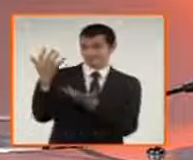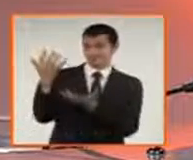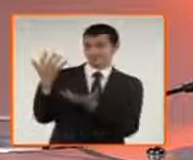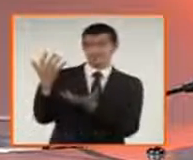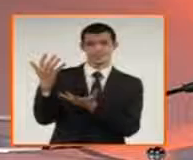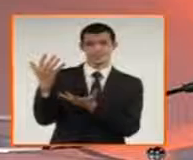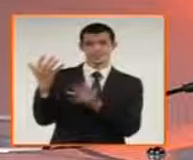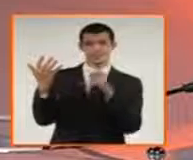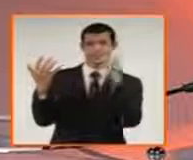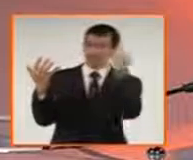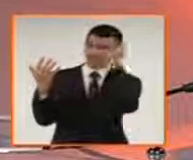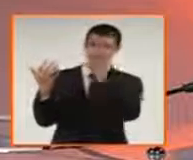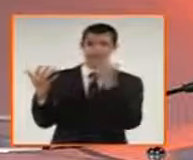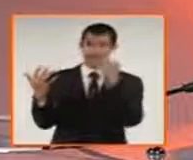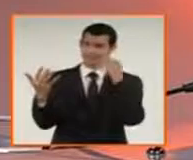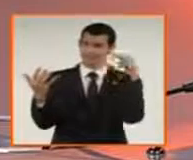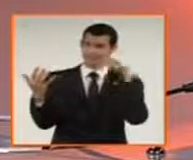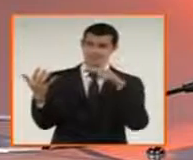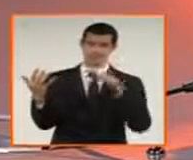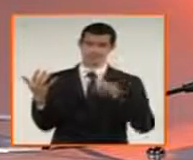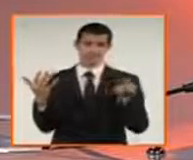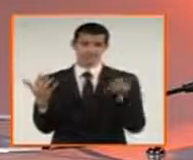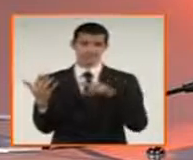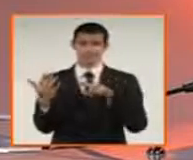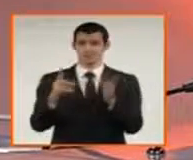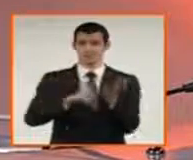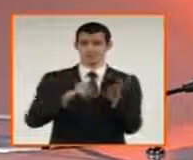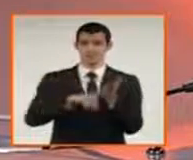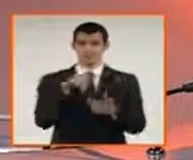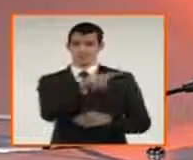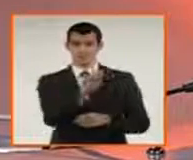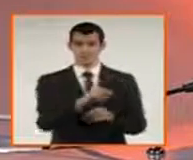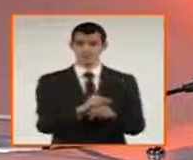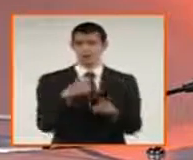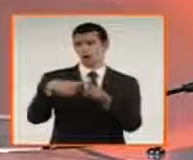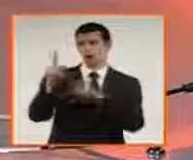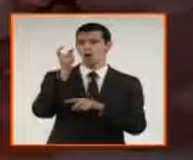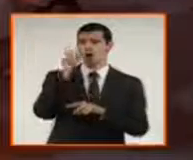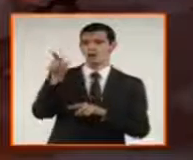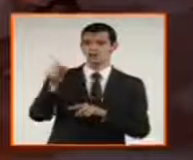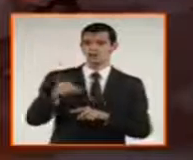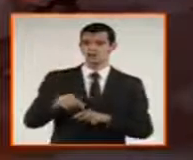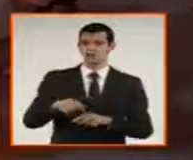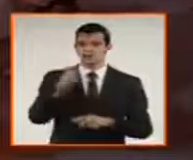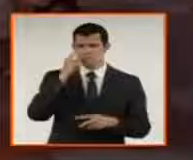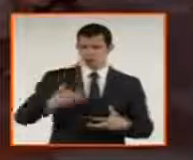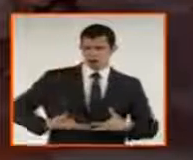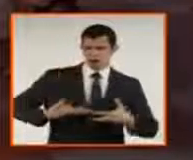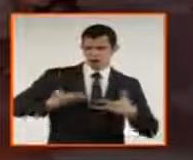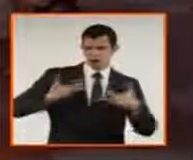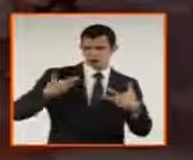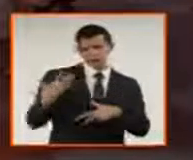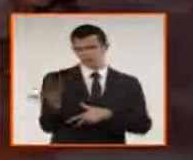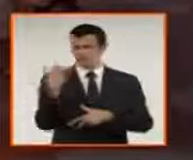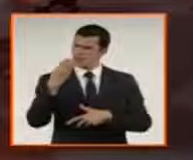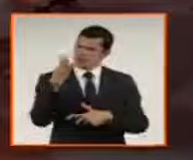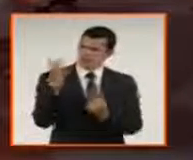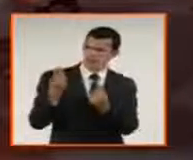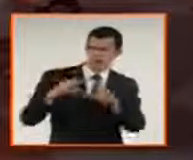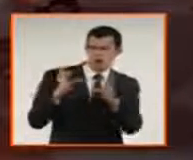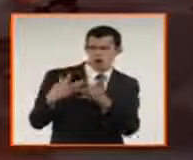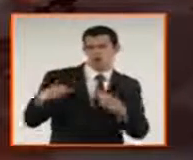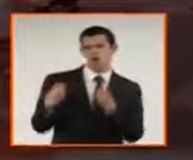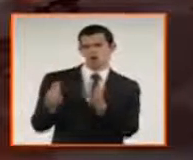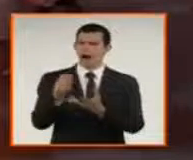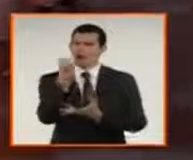aquí. Algo porque me llamó mucho la atención que ustedes hablan de la OLA. ¿Qué quiere decir OLA? Sí, obligación legal de alimentos. Ah, obligación